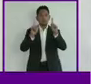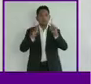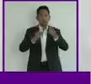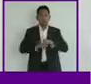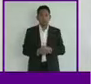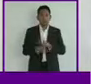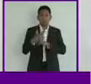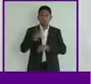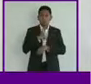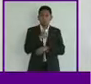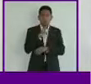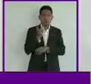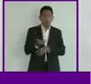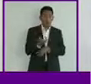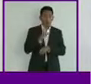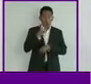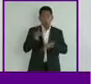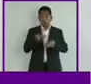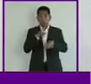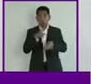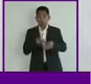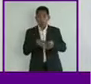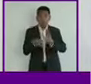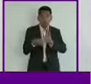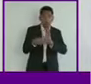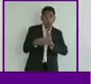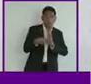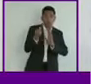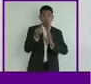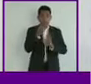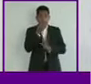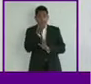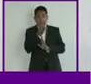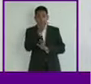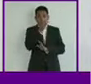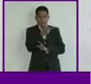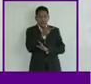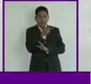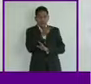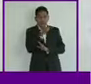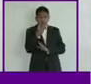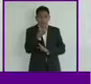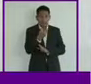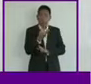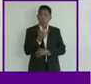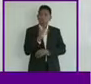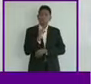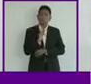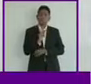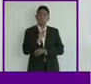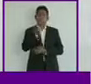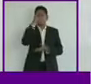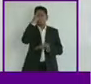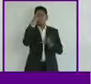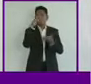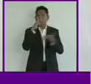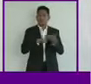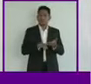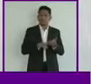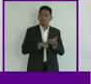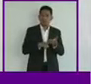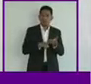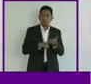a la normalidad no me parece que sea el uso correcto para decir que volvamos a la vida que trae, bueno, que vivíamos antes de